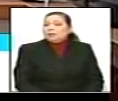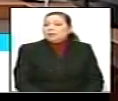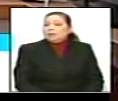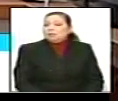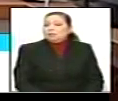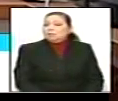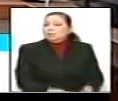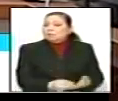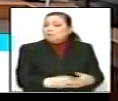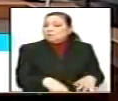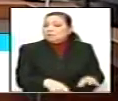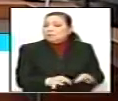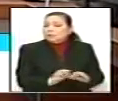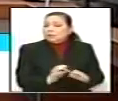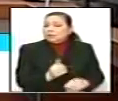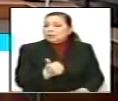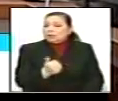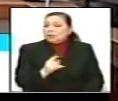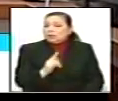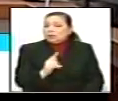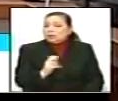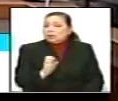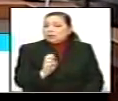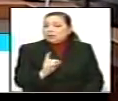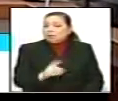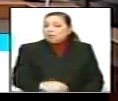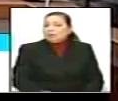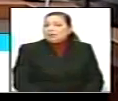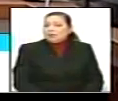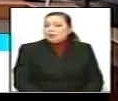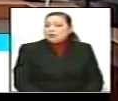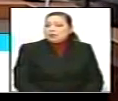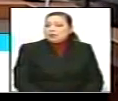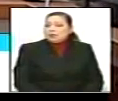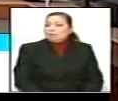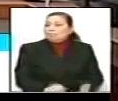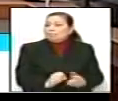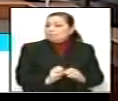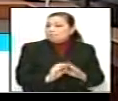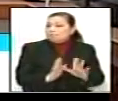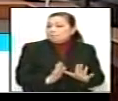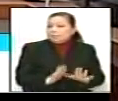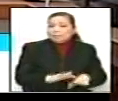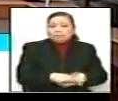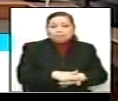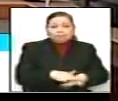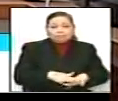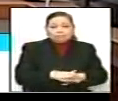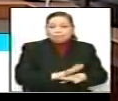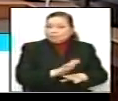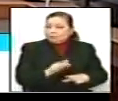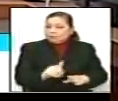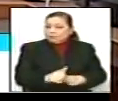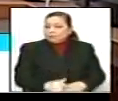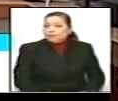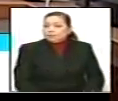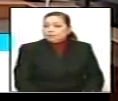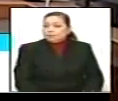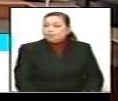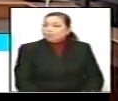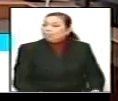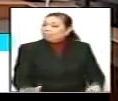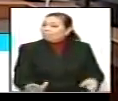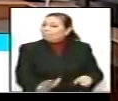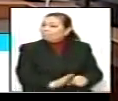por qué era importante que ingrese a Autodema? Porque hay que transparentar una gestión que a todas luces fue